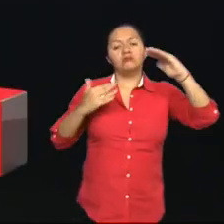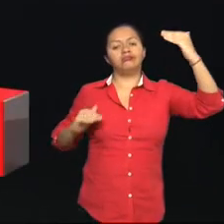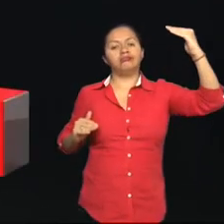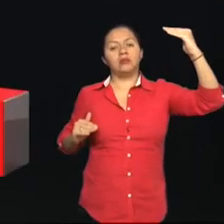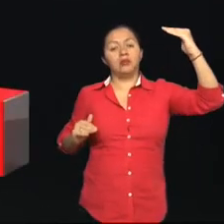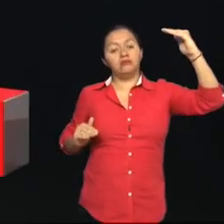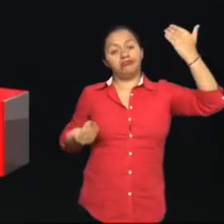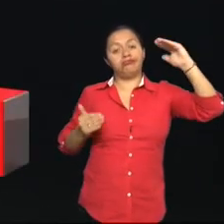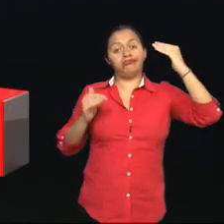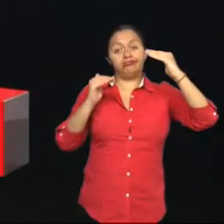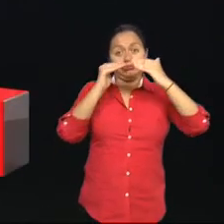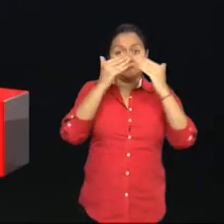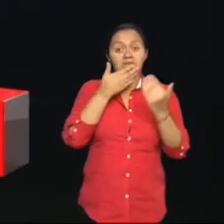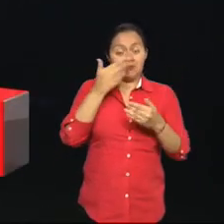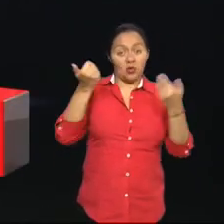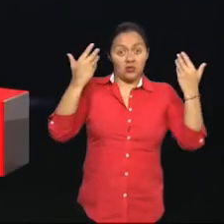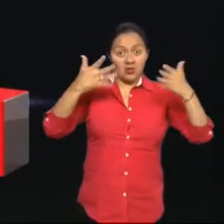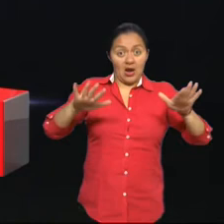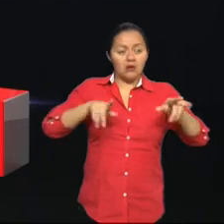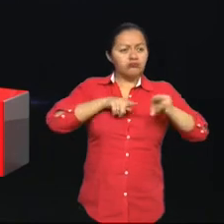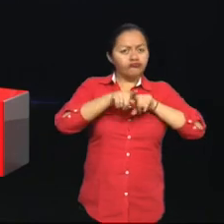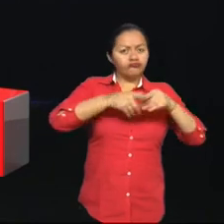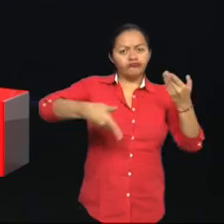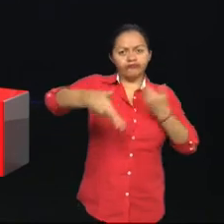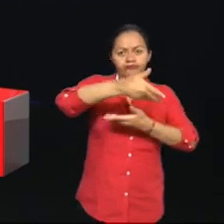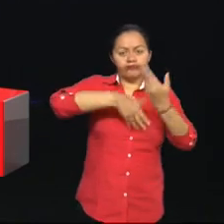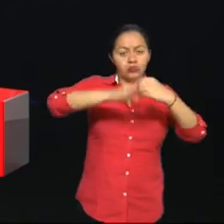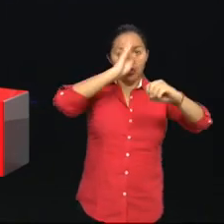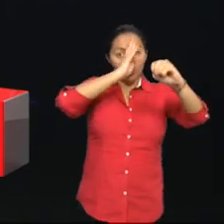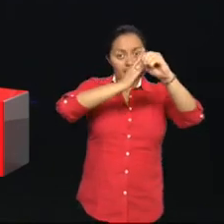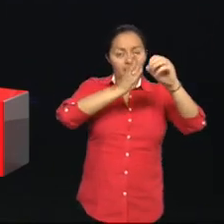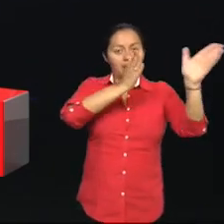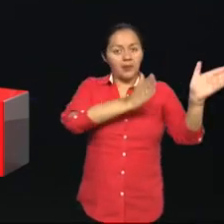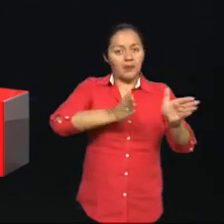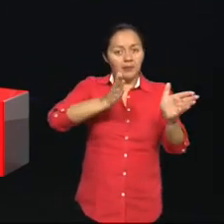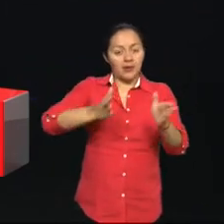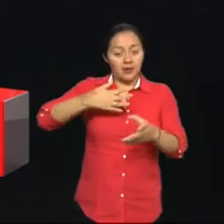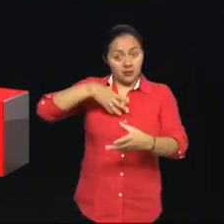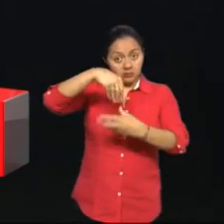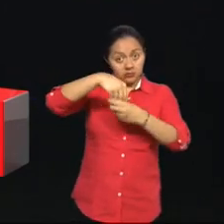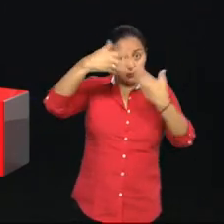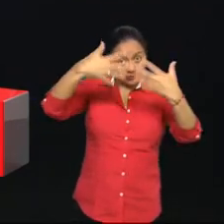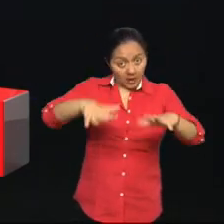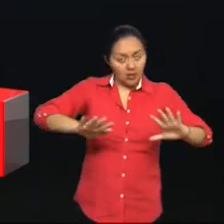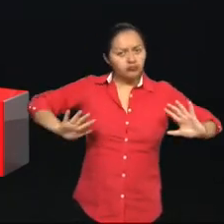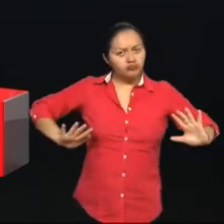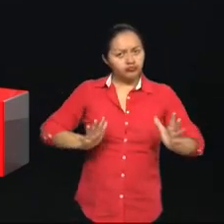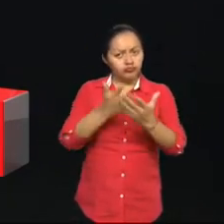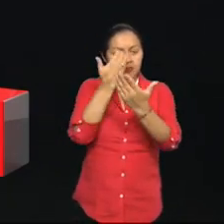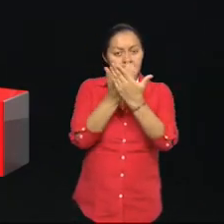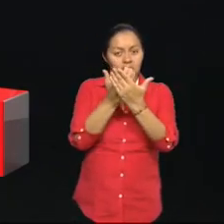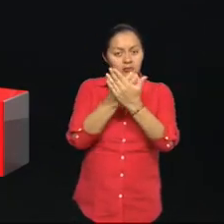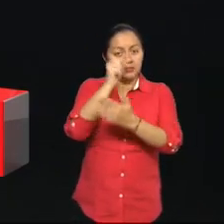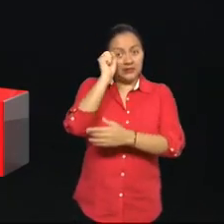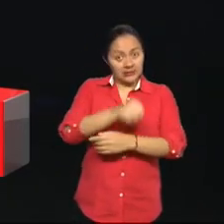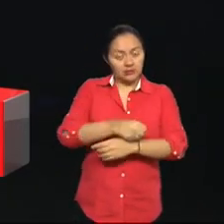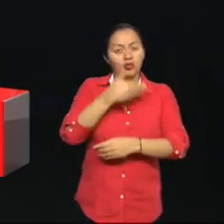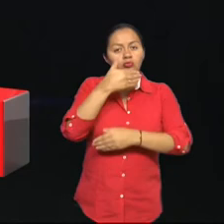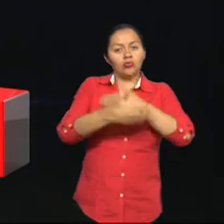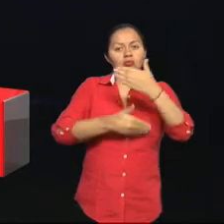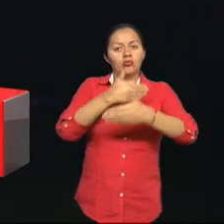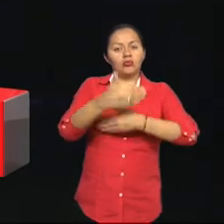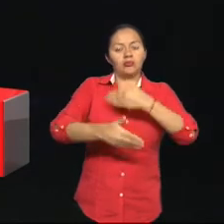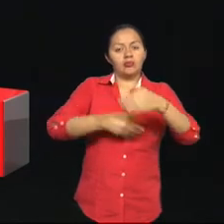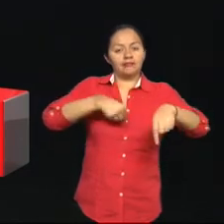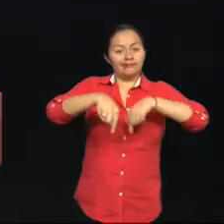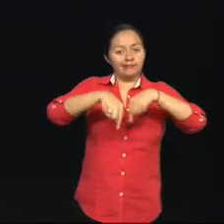en la competitividad ha significado un reto de preparación, un reto de incentivos económicos necesarios para poder movilizar